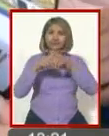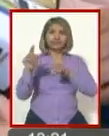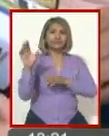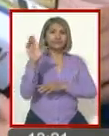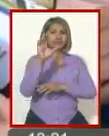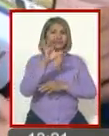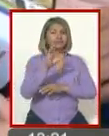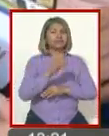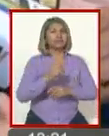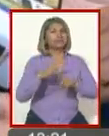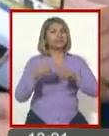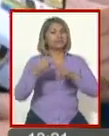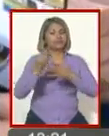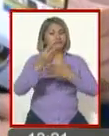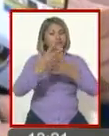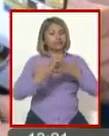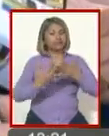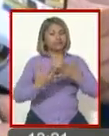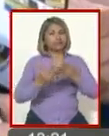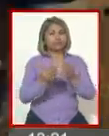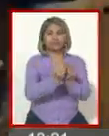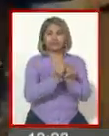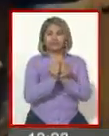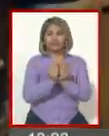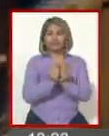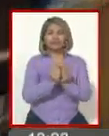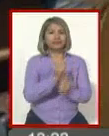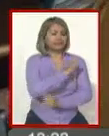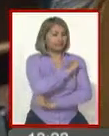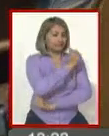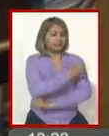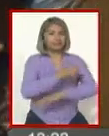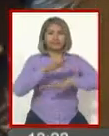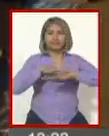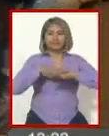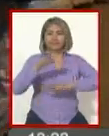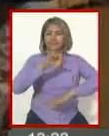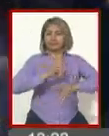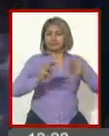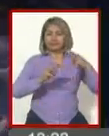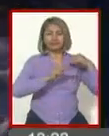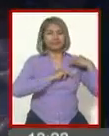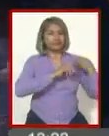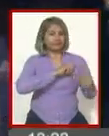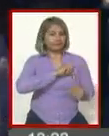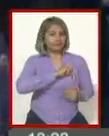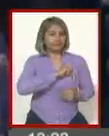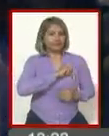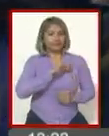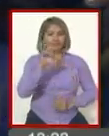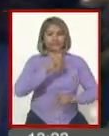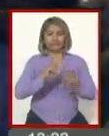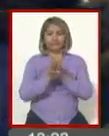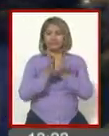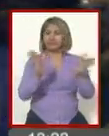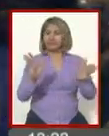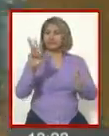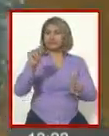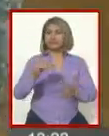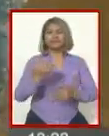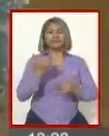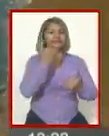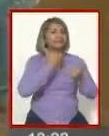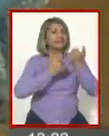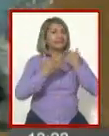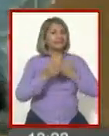varios operativos, un sinnúmero de operativos conjuntamente. Autoridades recomendaron a personal militar y policial como a ciudadanía en general a no